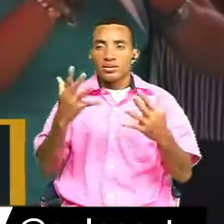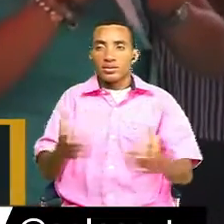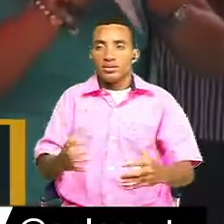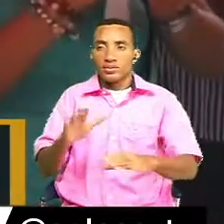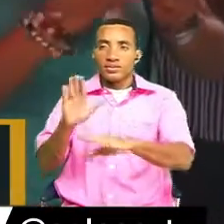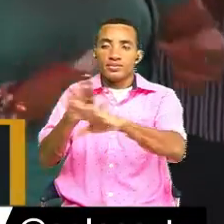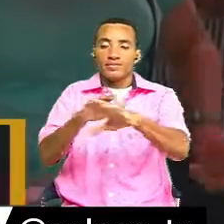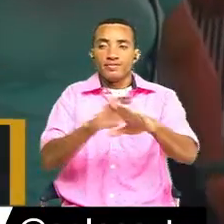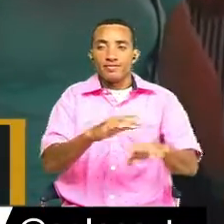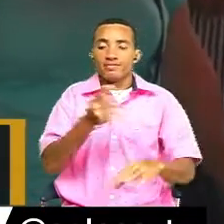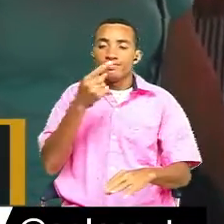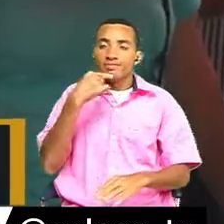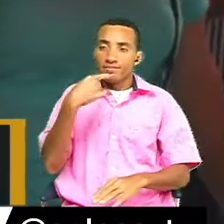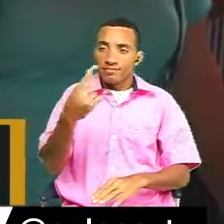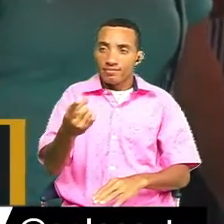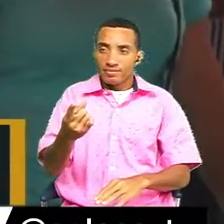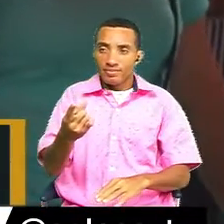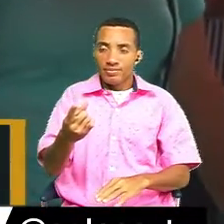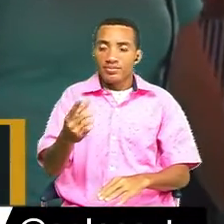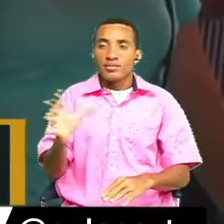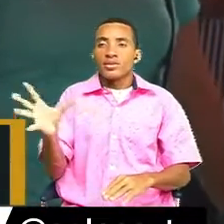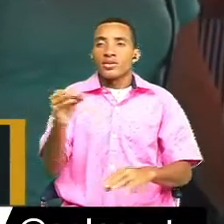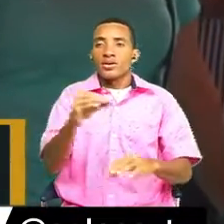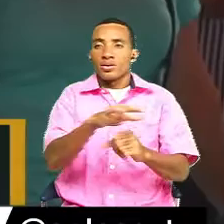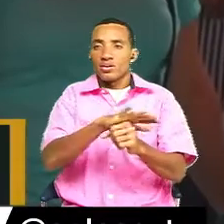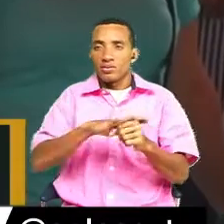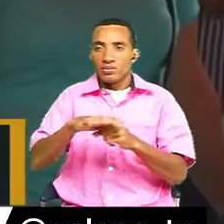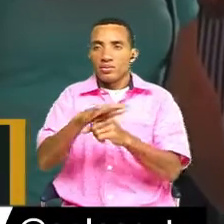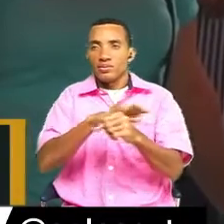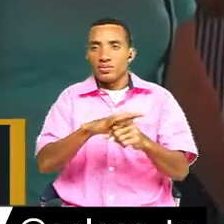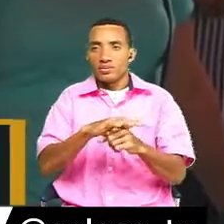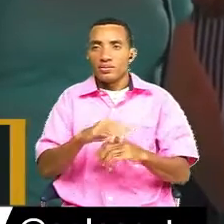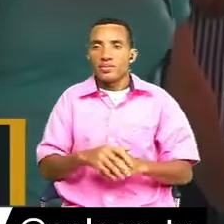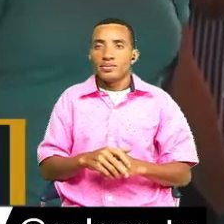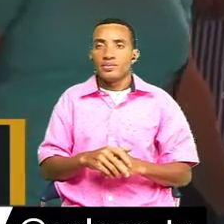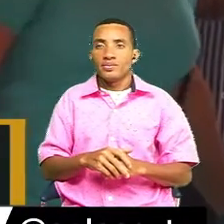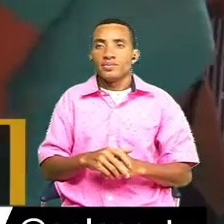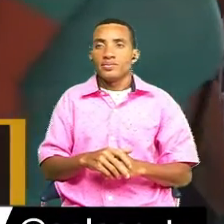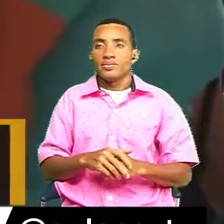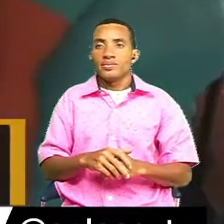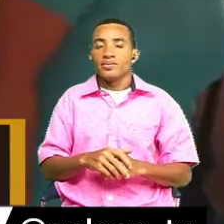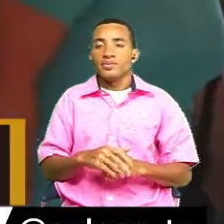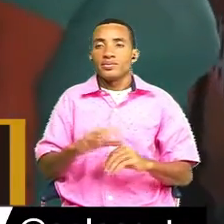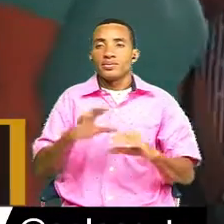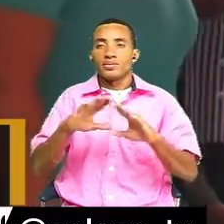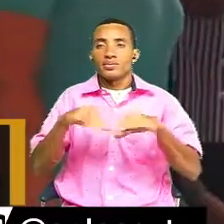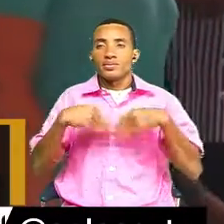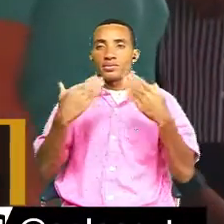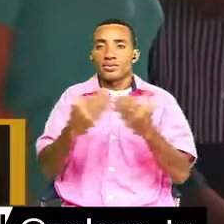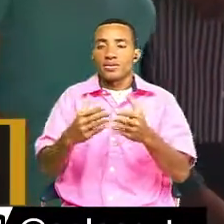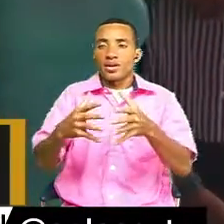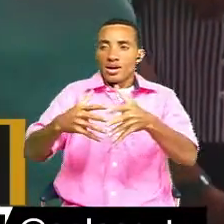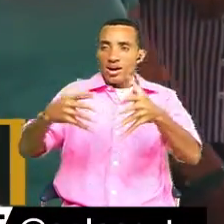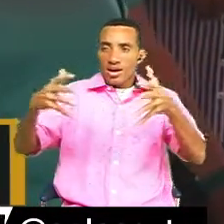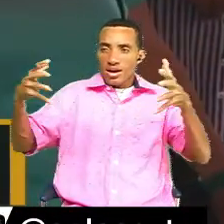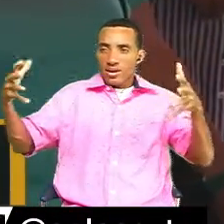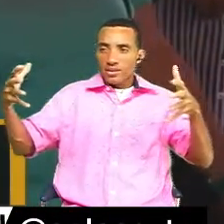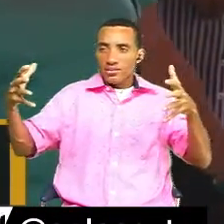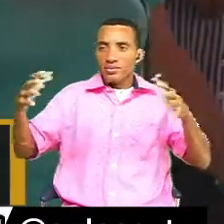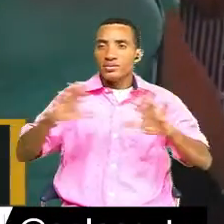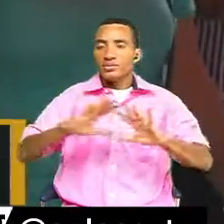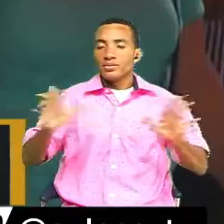comunidad de estos barrios es que el colegio, el megacolegio, va a